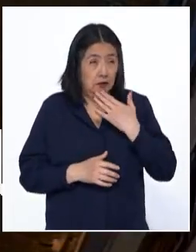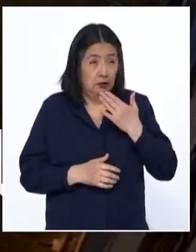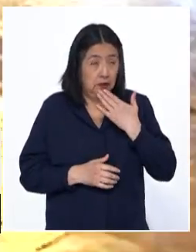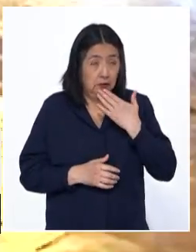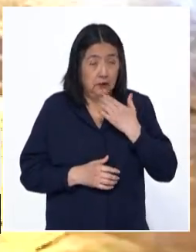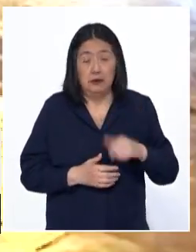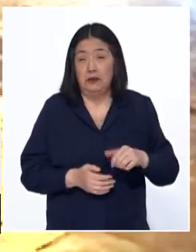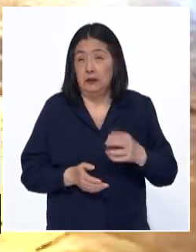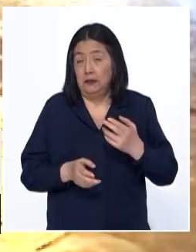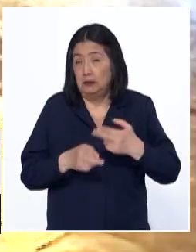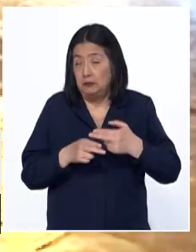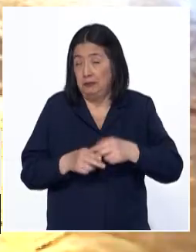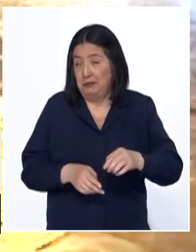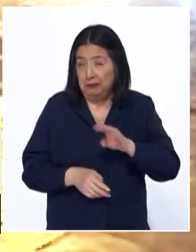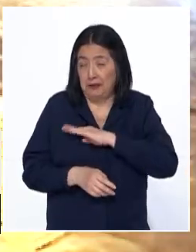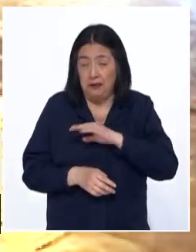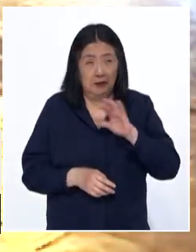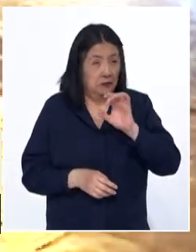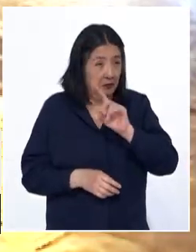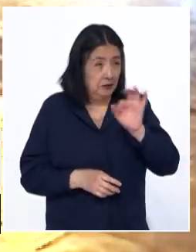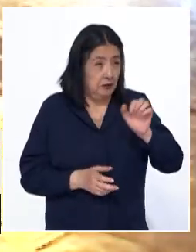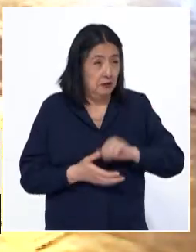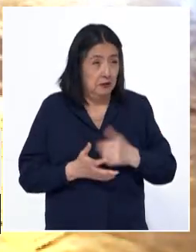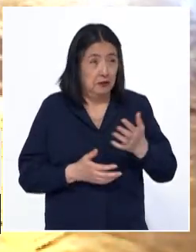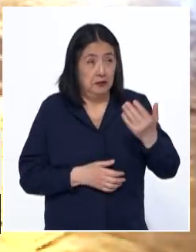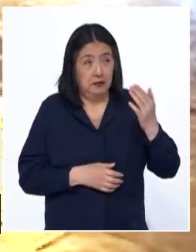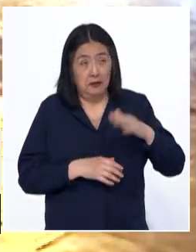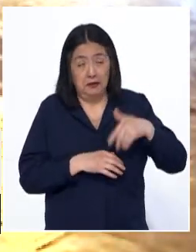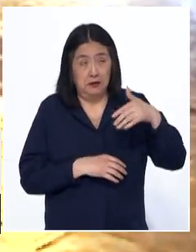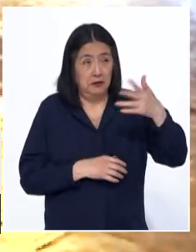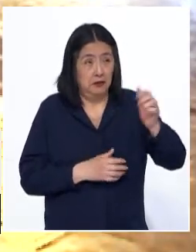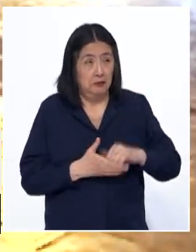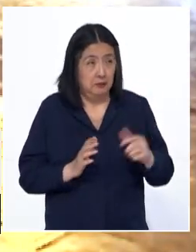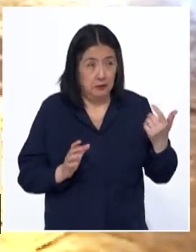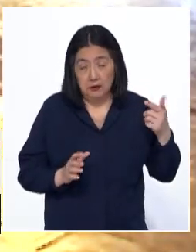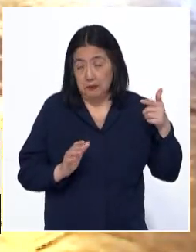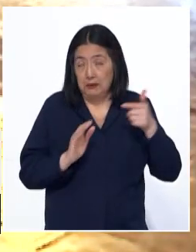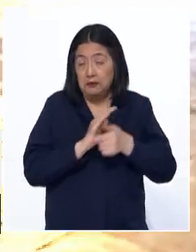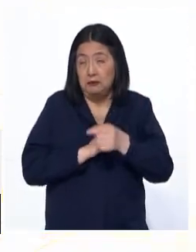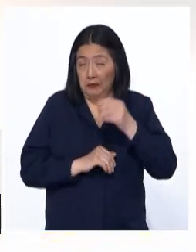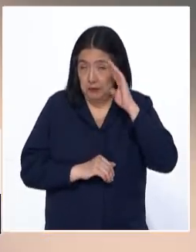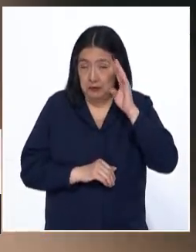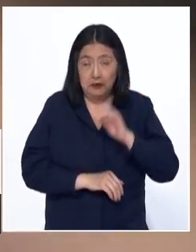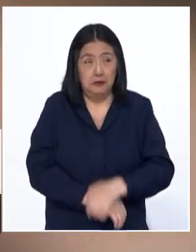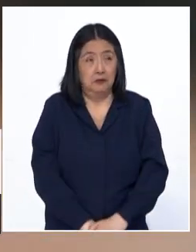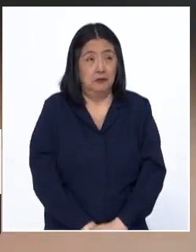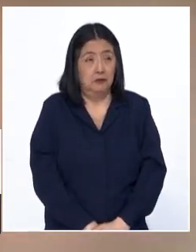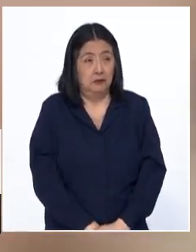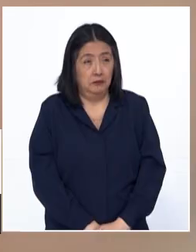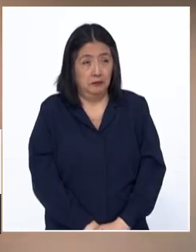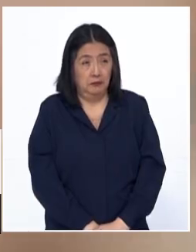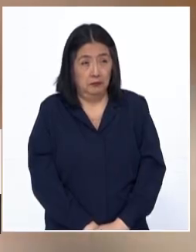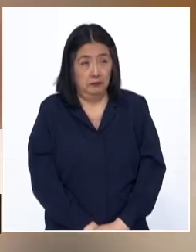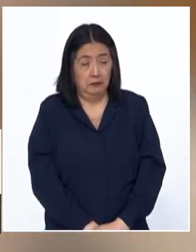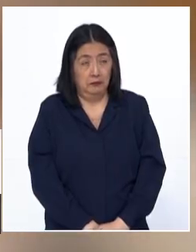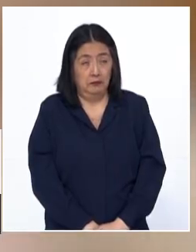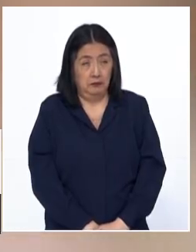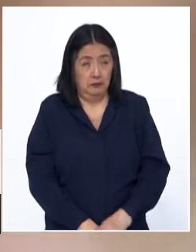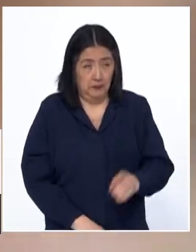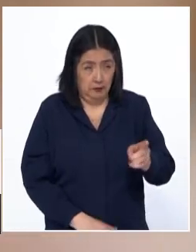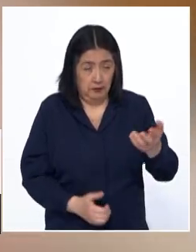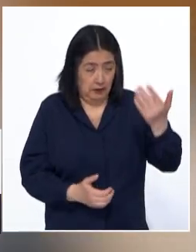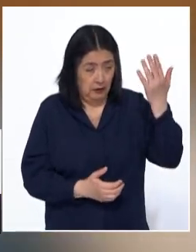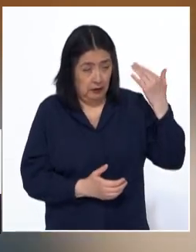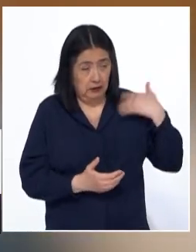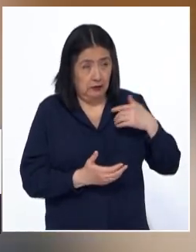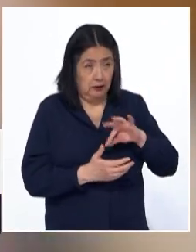que el maldito Chris, el conocido sicario que tiempo después fuera abatido por la policía. ¿Tiene